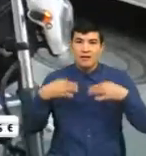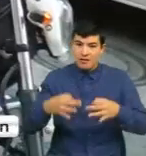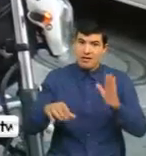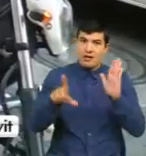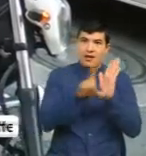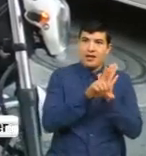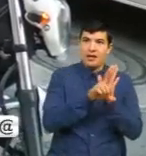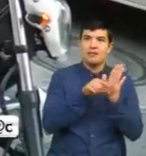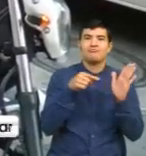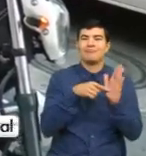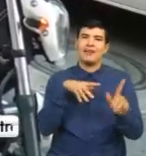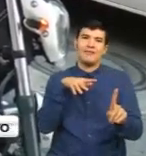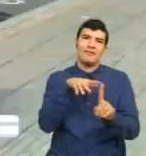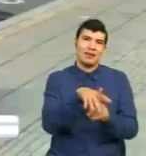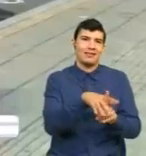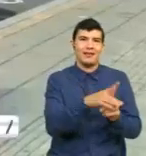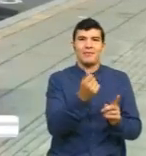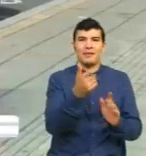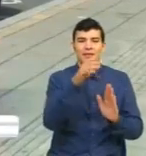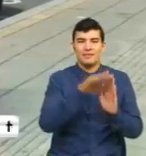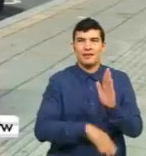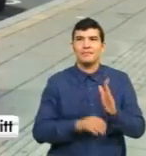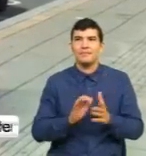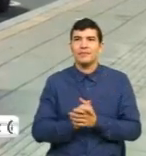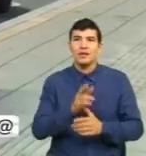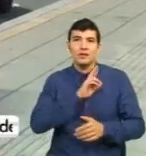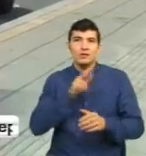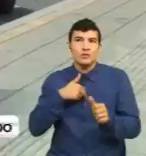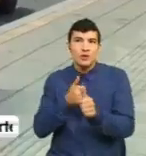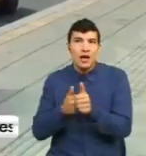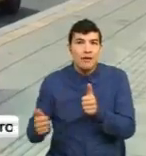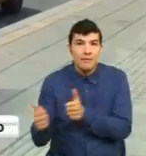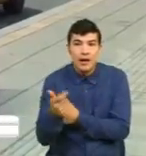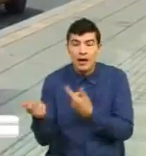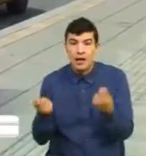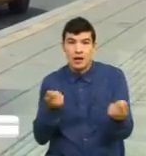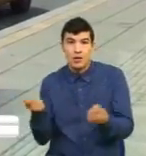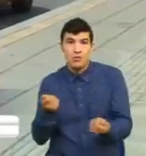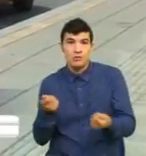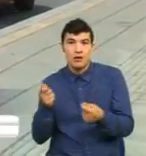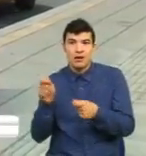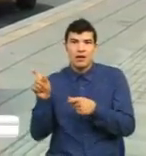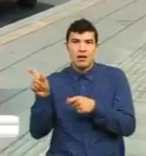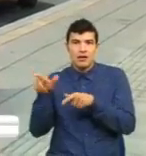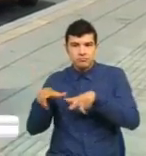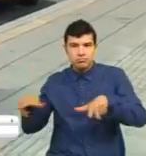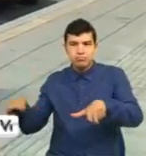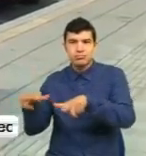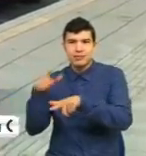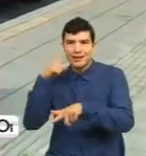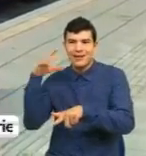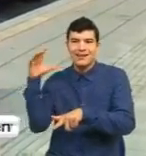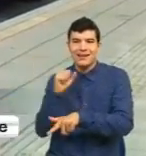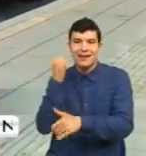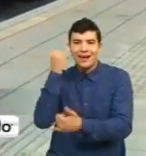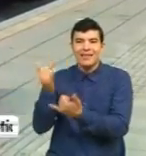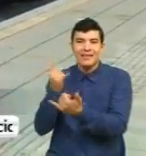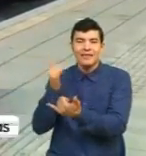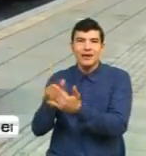día, se están viendo perjudicados. Hemos venido adelantando operativos de control en los puntos que ya previamente la Dirección de Tránsito